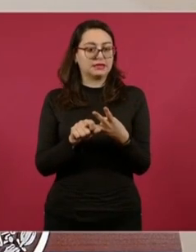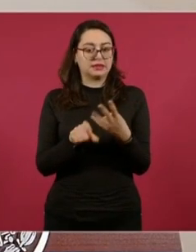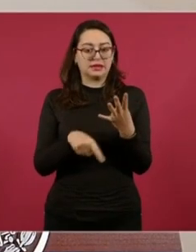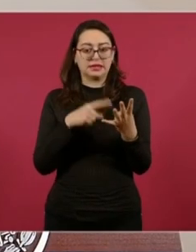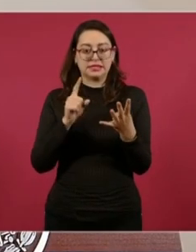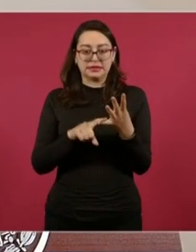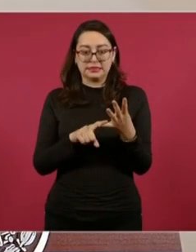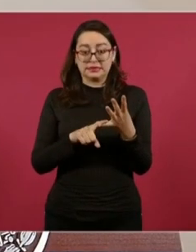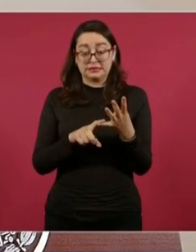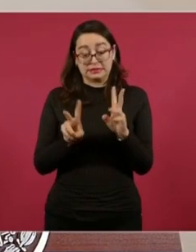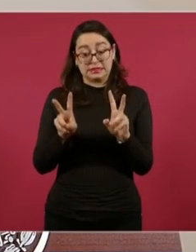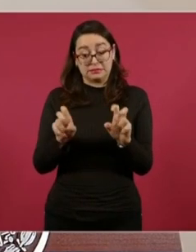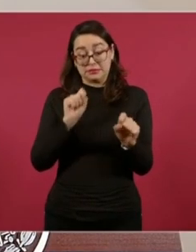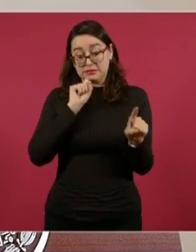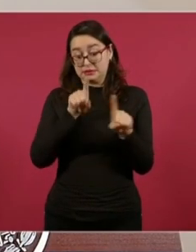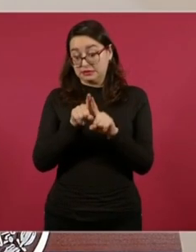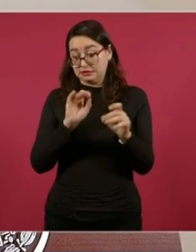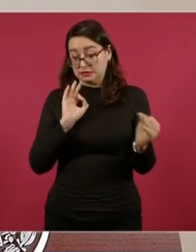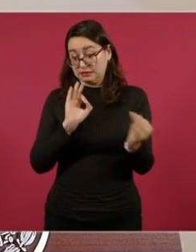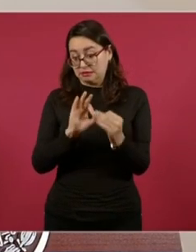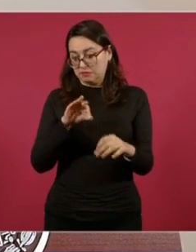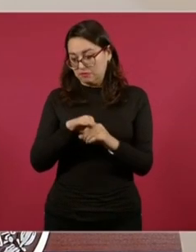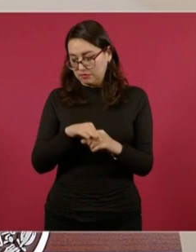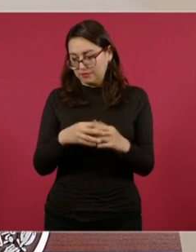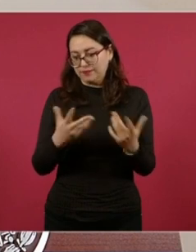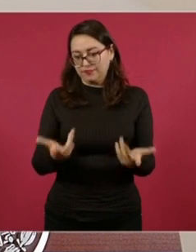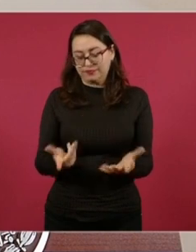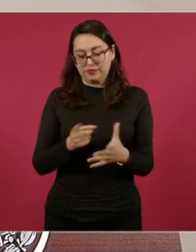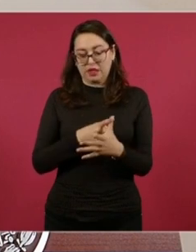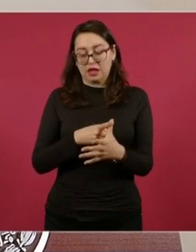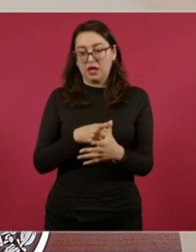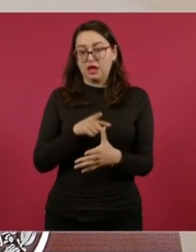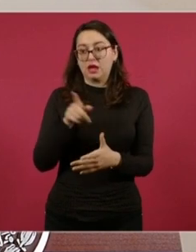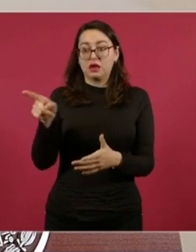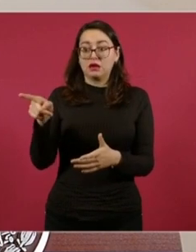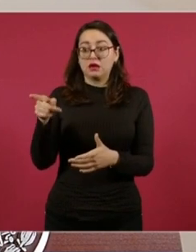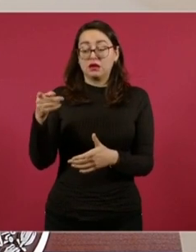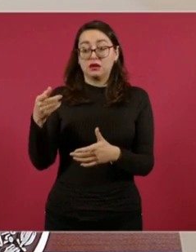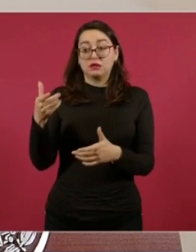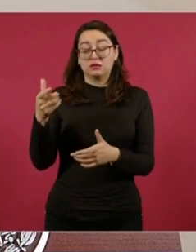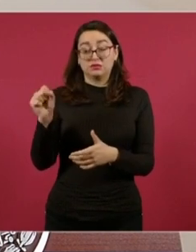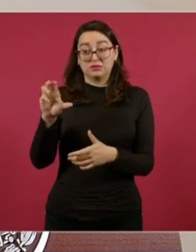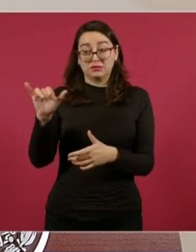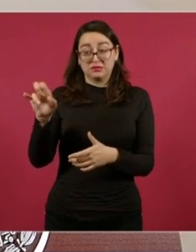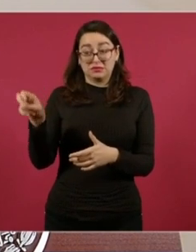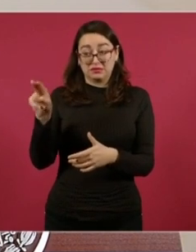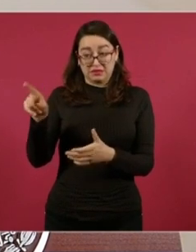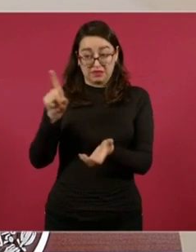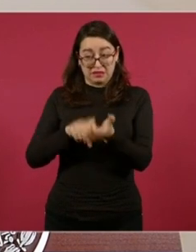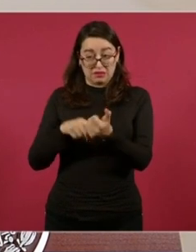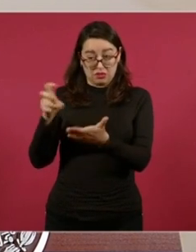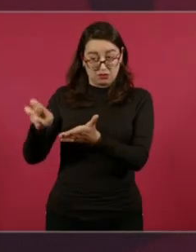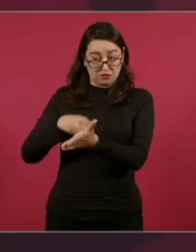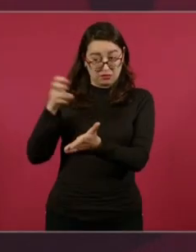lo electoral, la reforma al Poder Judicial y otras